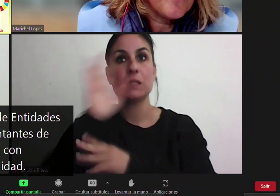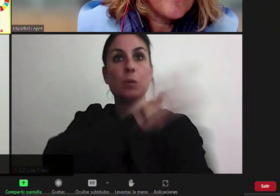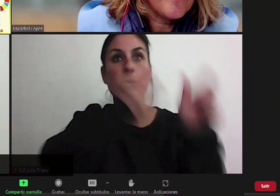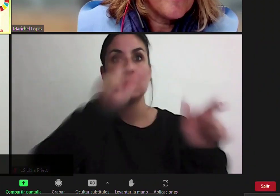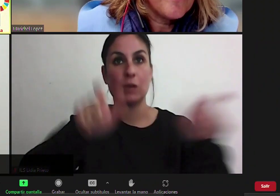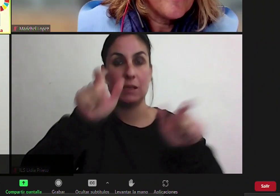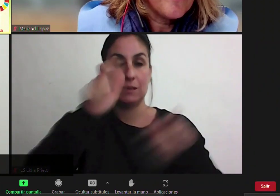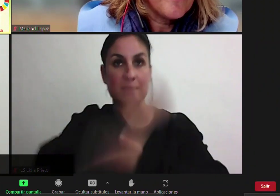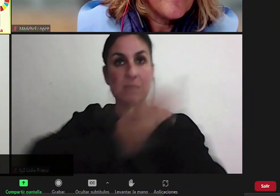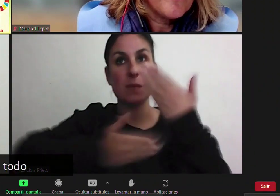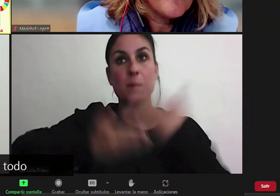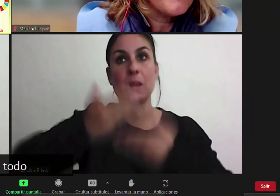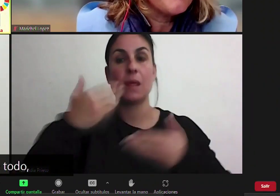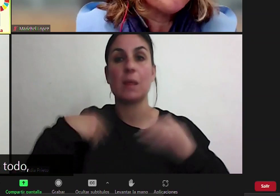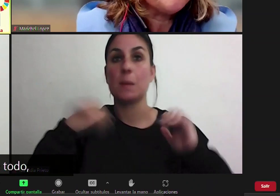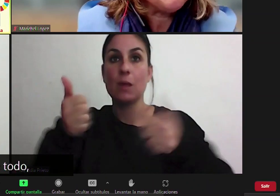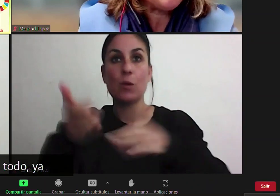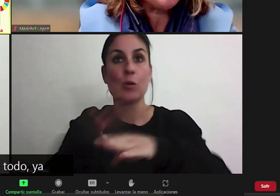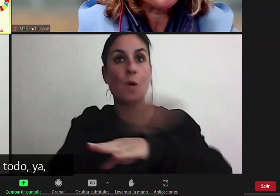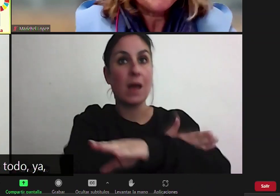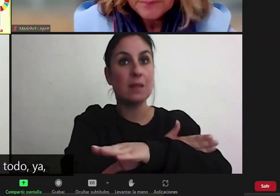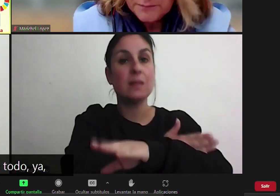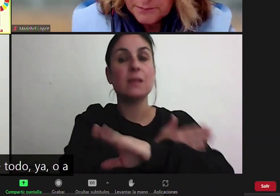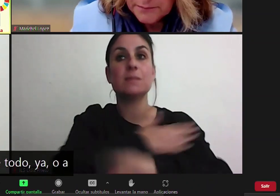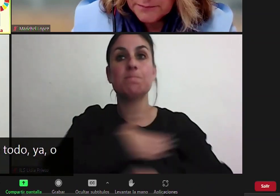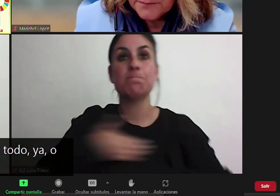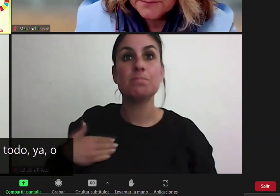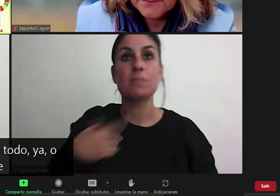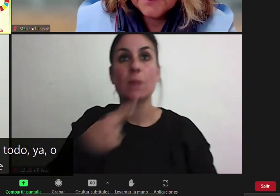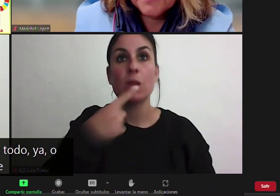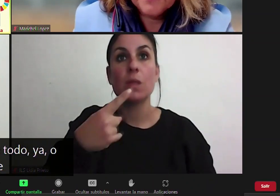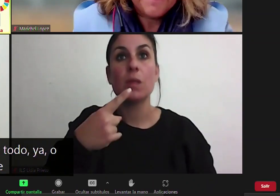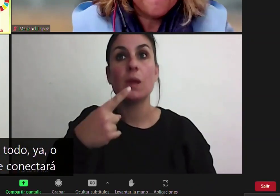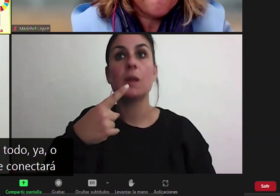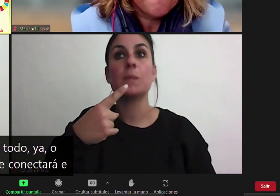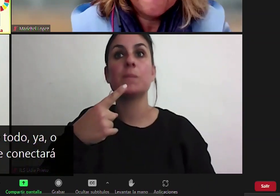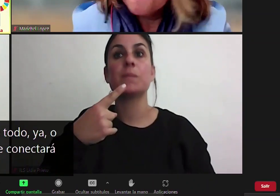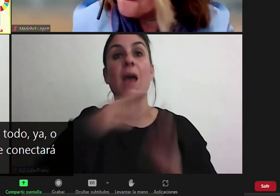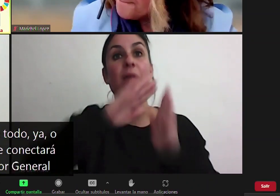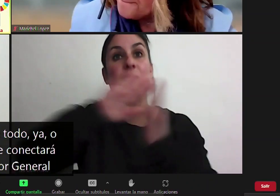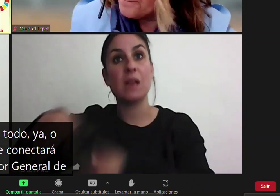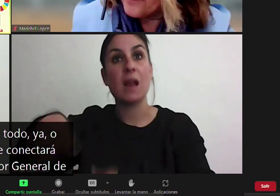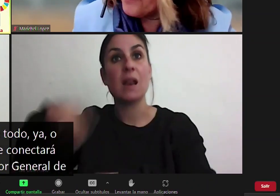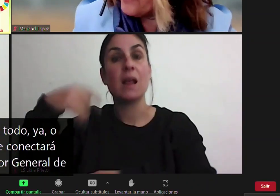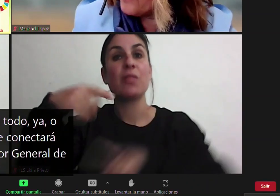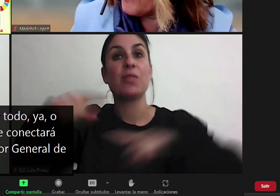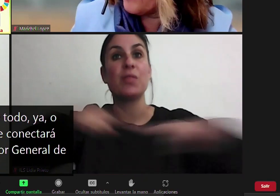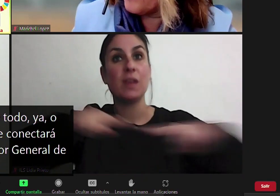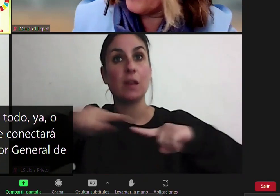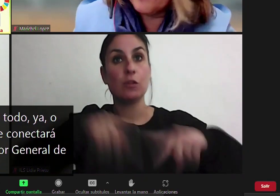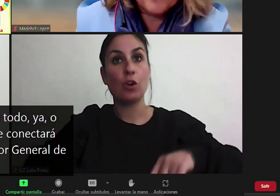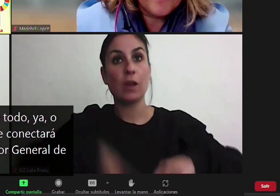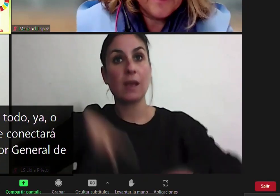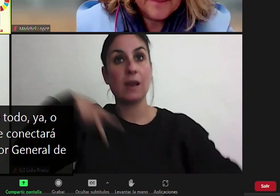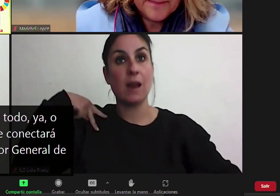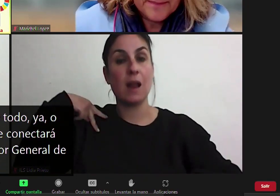todo, ya o al final se conectará el director general de Turismo, Enrique Campos,